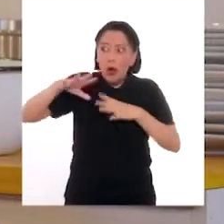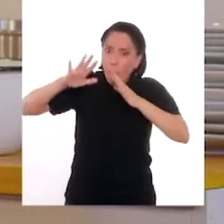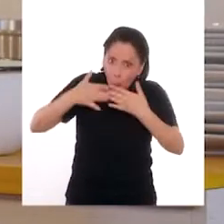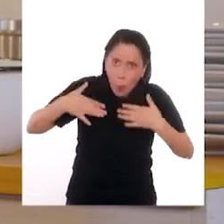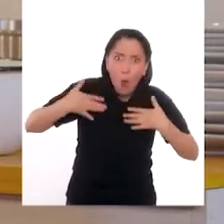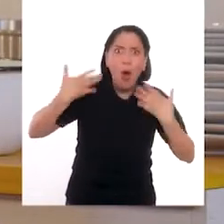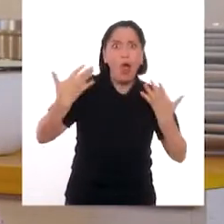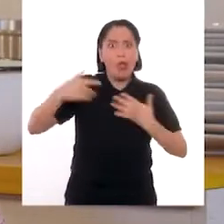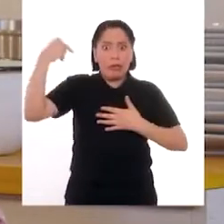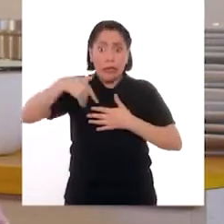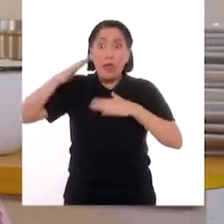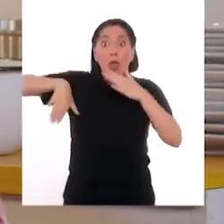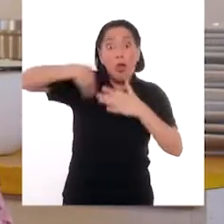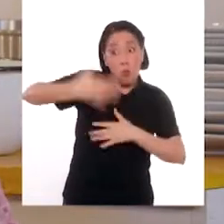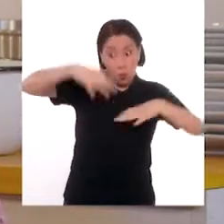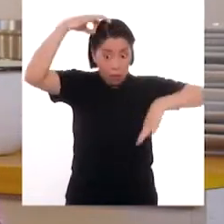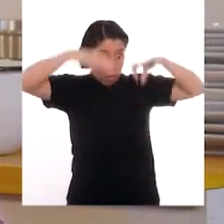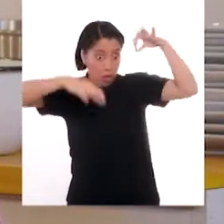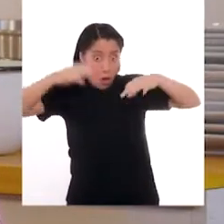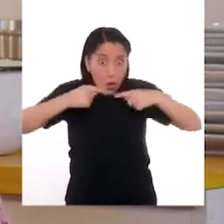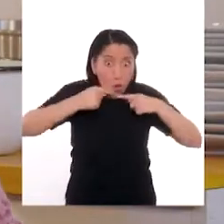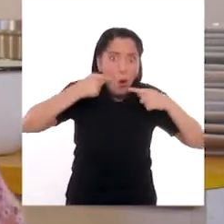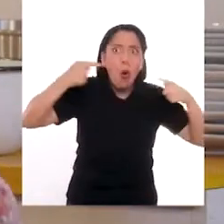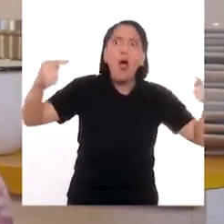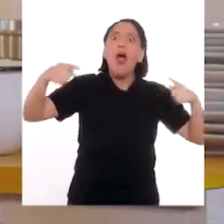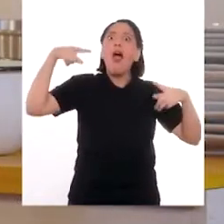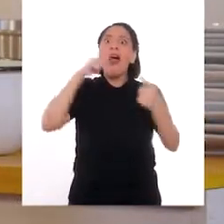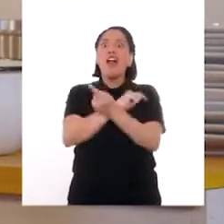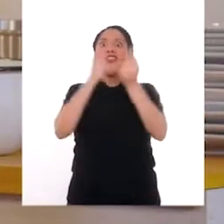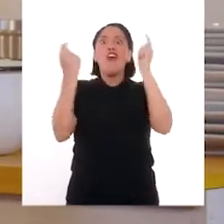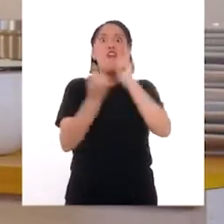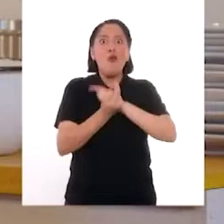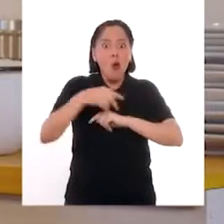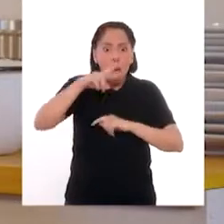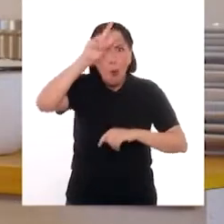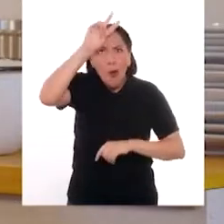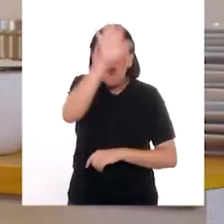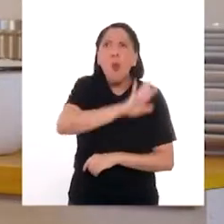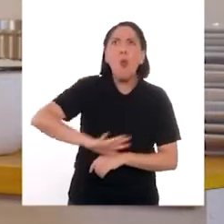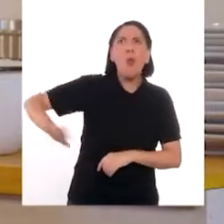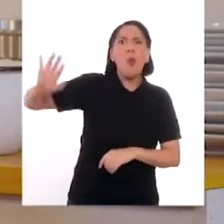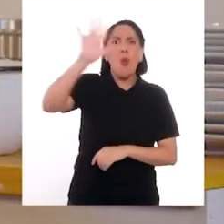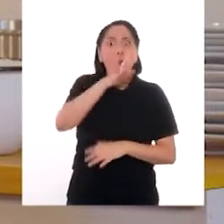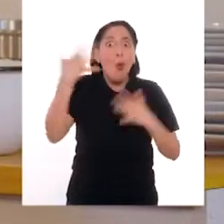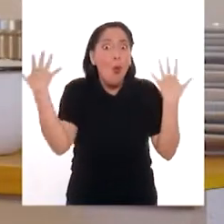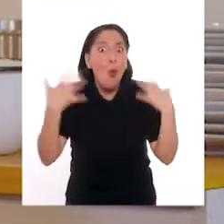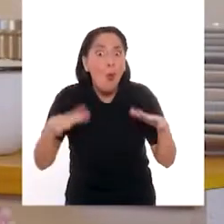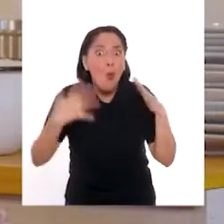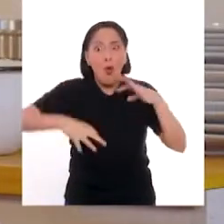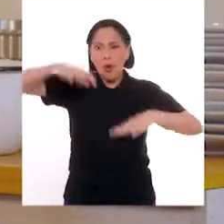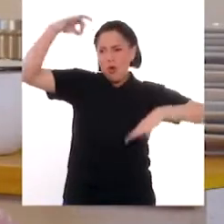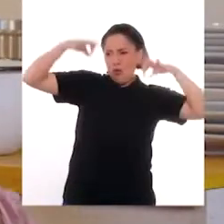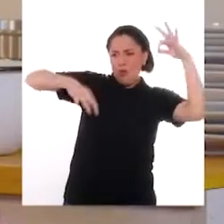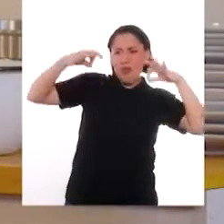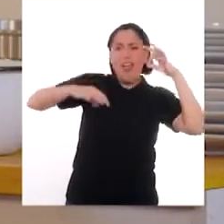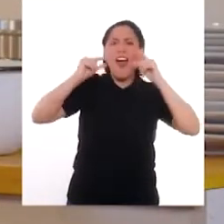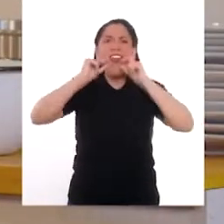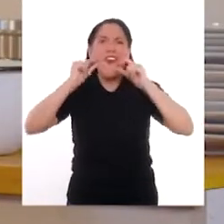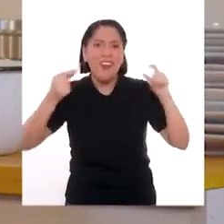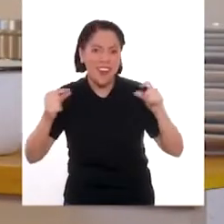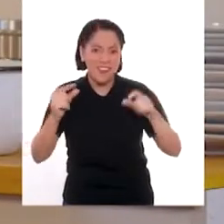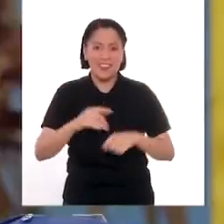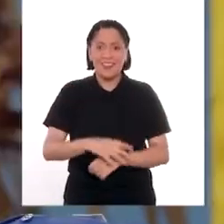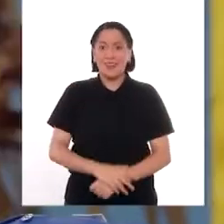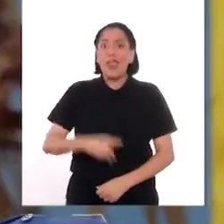luego permitieron que con la llegada del teatro se haga popular en toda nuestra región, generando un teatro